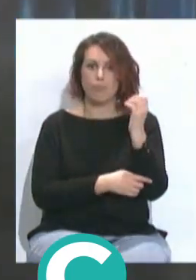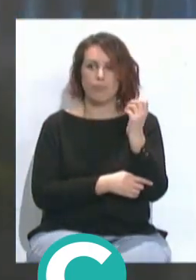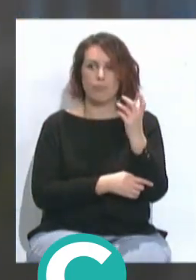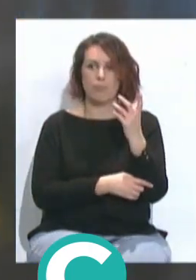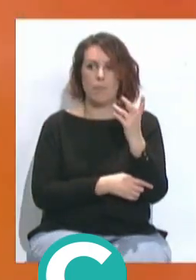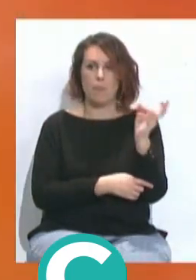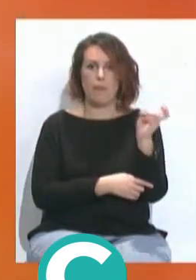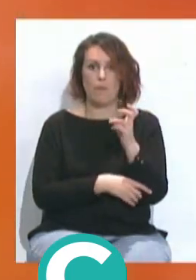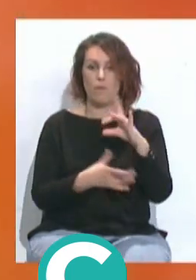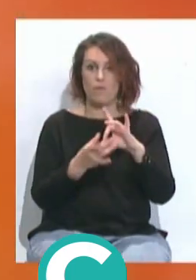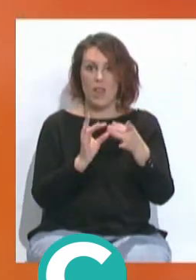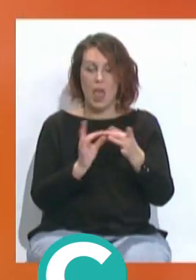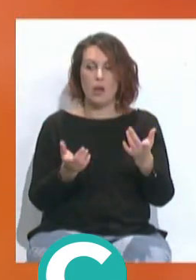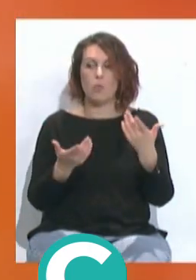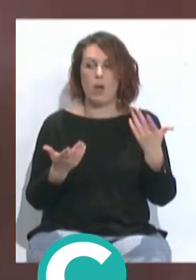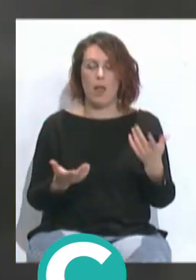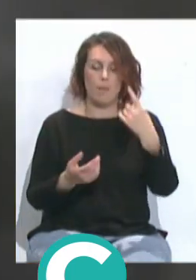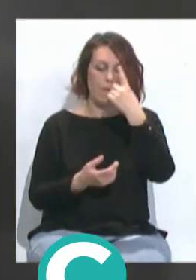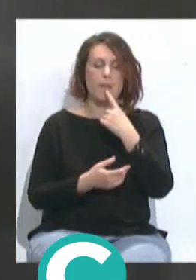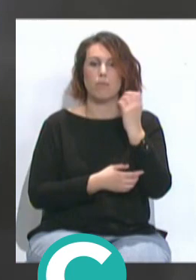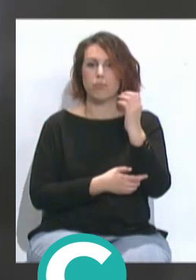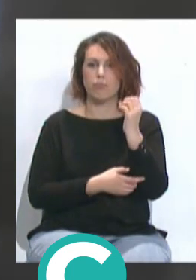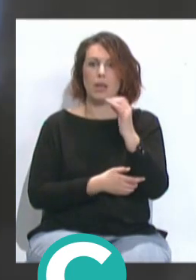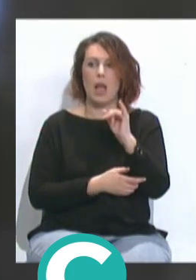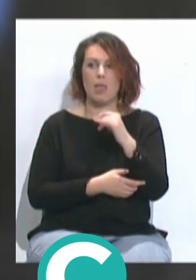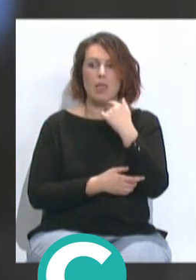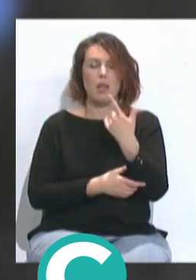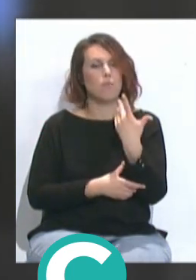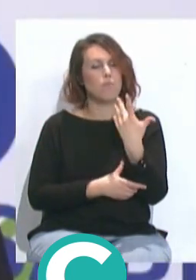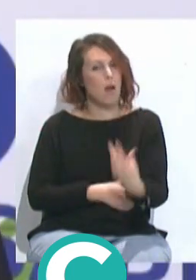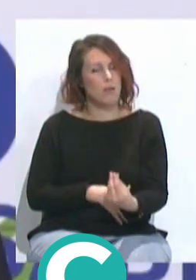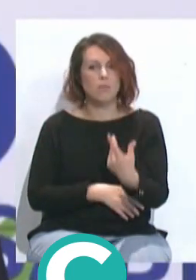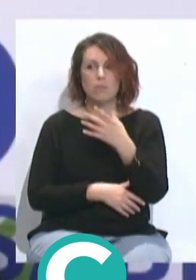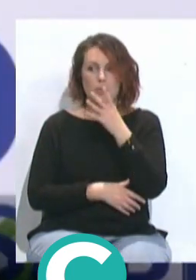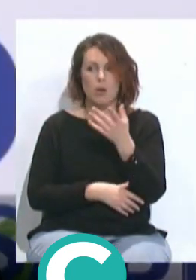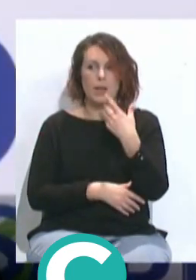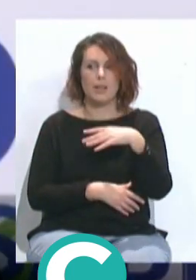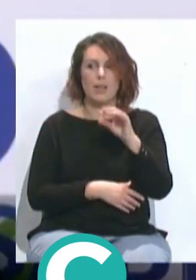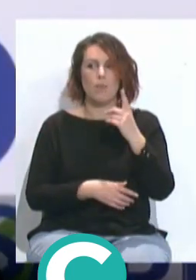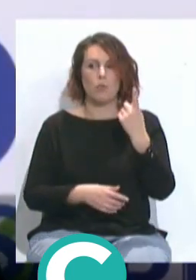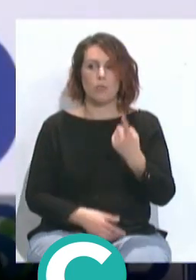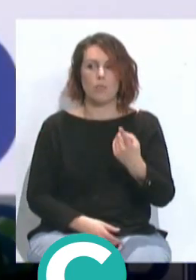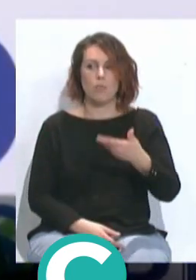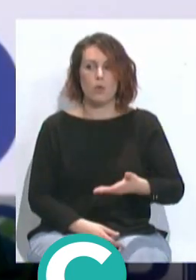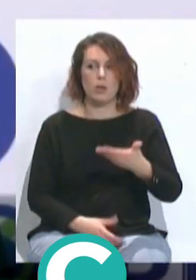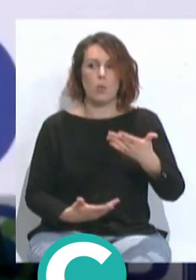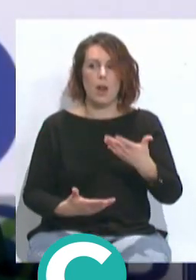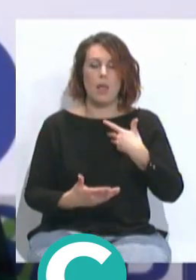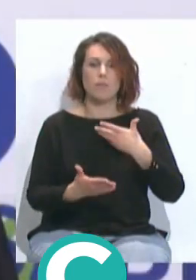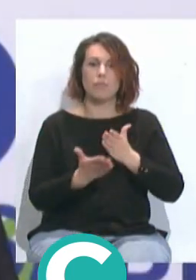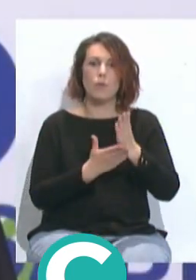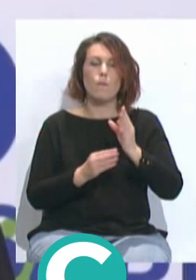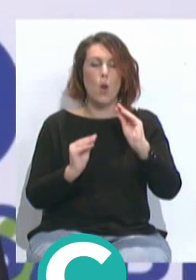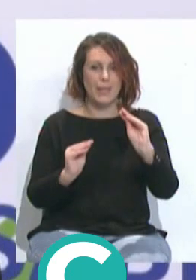pasar por la feria es un perfil de ponentes que tiene mucho que decir y que aportar porque entendemos que una de las patas importantes es la pata formativa